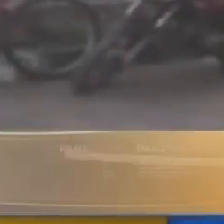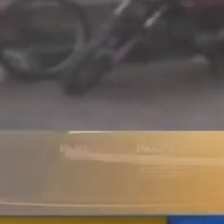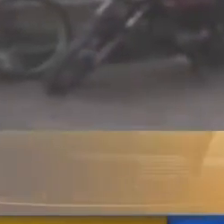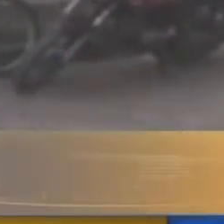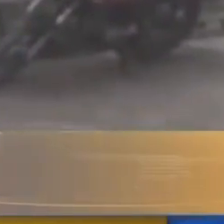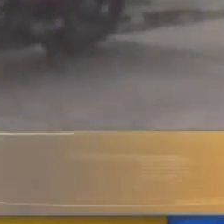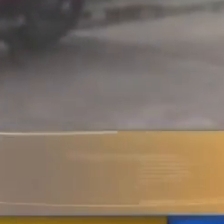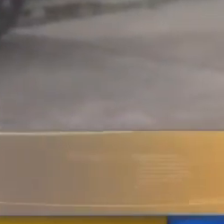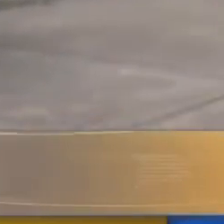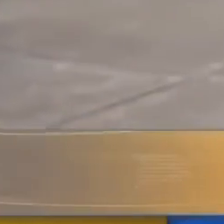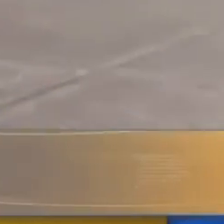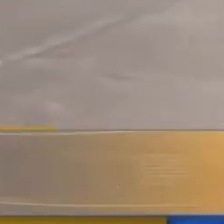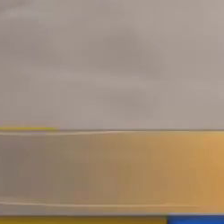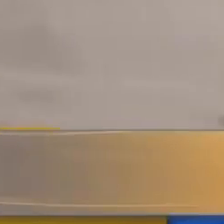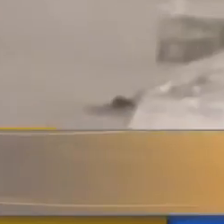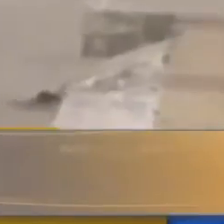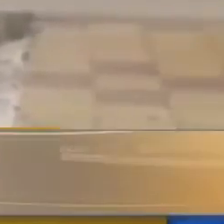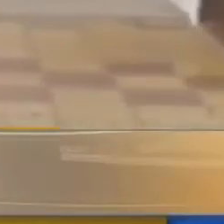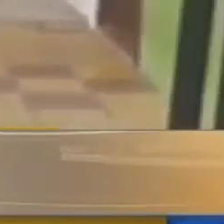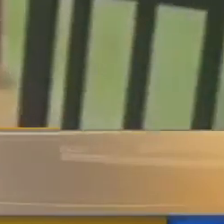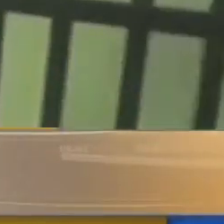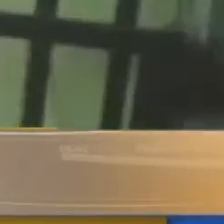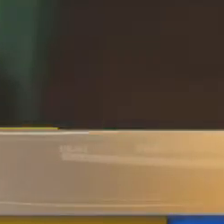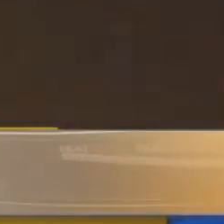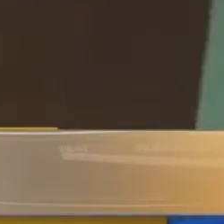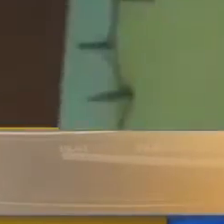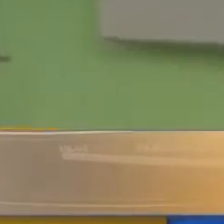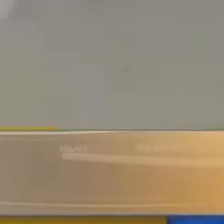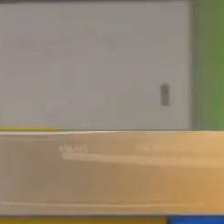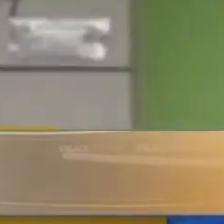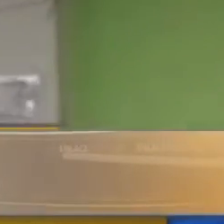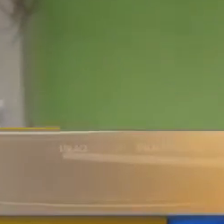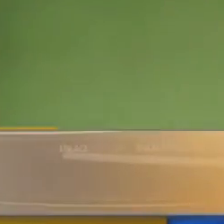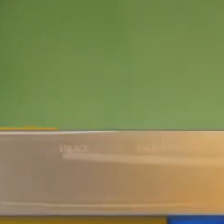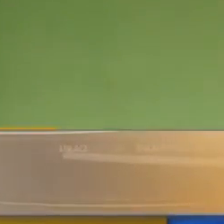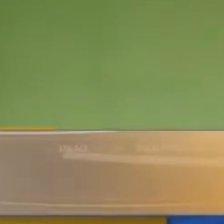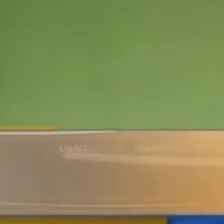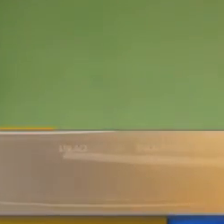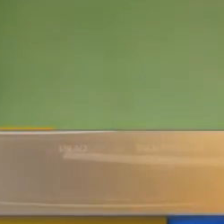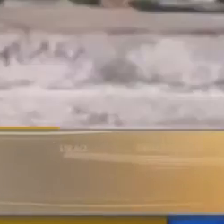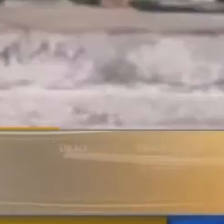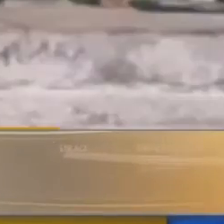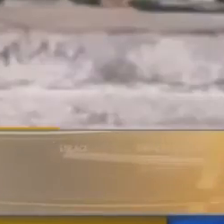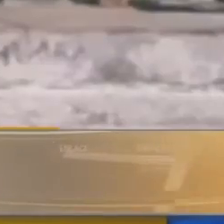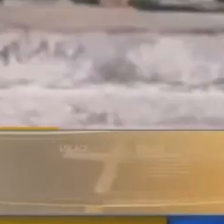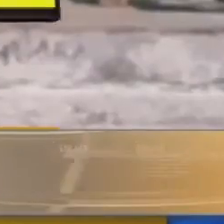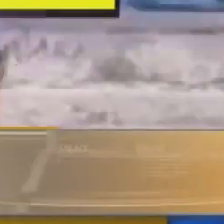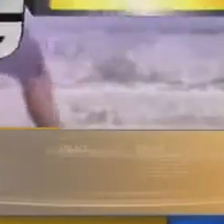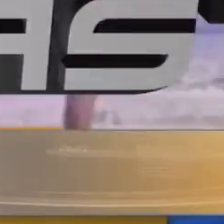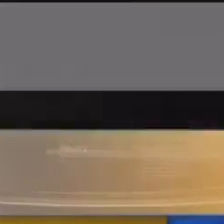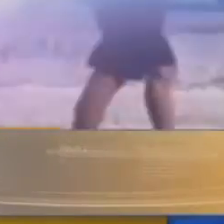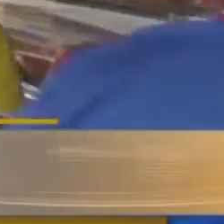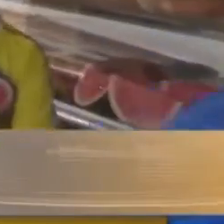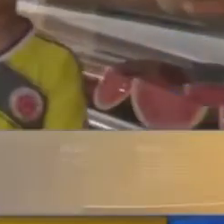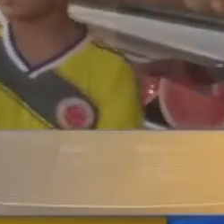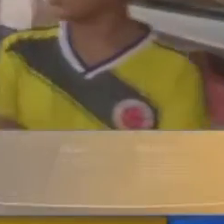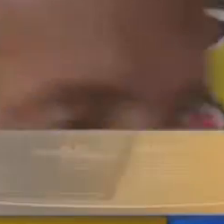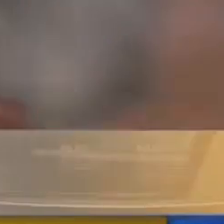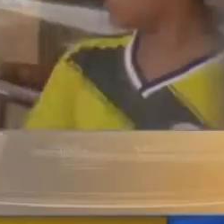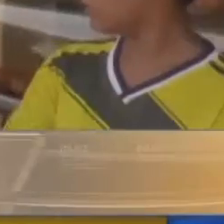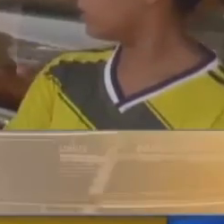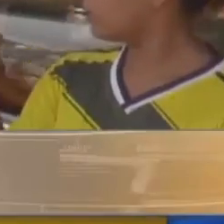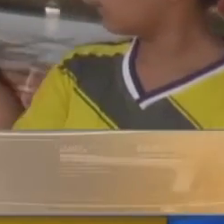Una mujer de 30 años de edad recibió un disparo a la altura de la cabeza en confusos hechos ocurridos en el barrio Villarelis 2. Bomberos